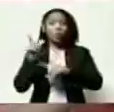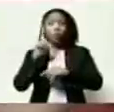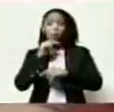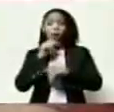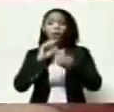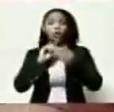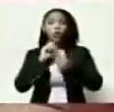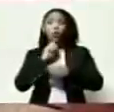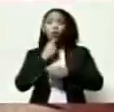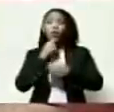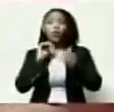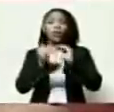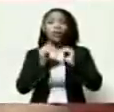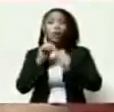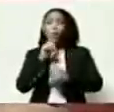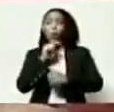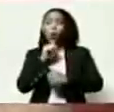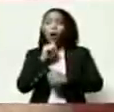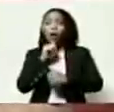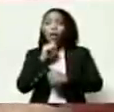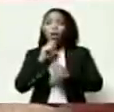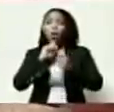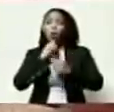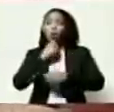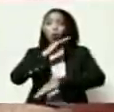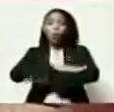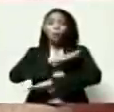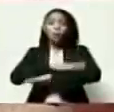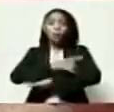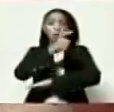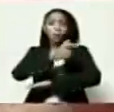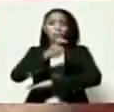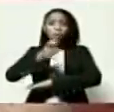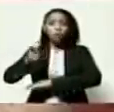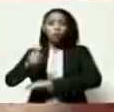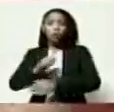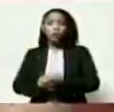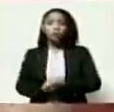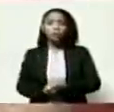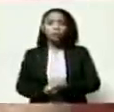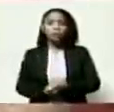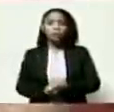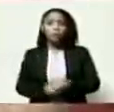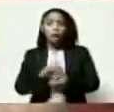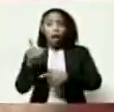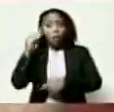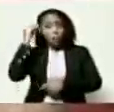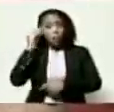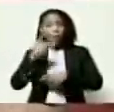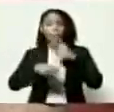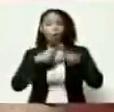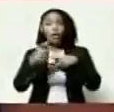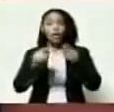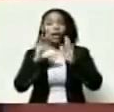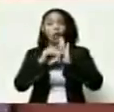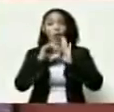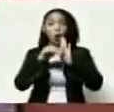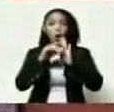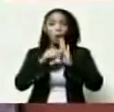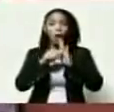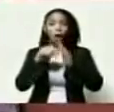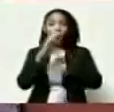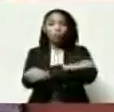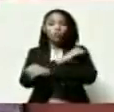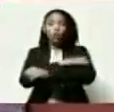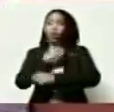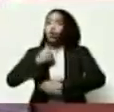de ética, no tienen códigos de comportamiento ciudadano. Ellos creen que la política es para robar la oposición,